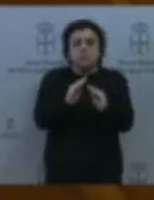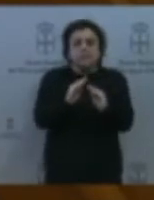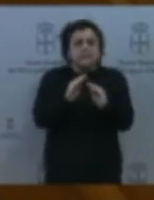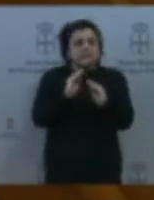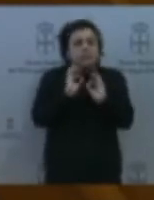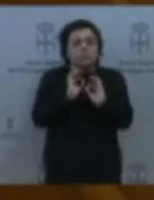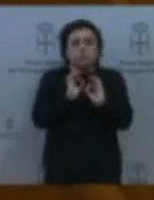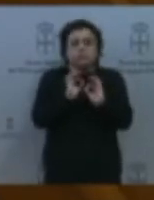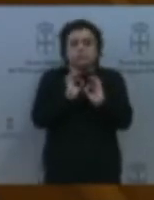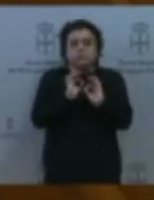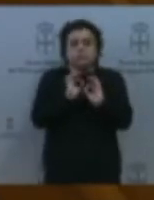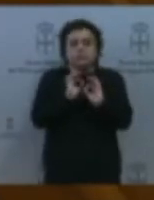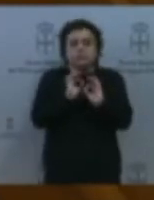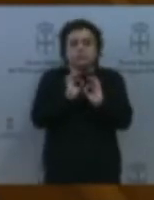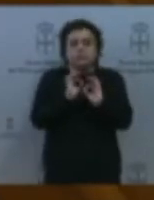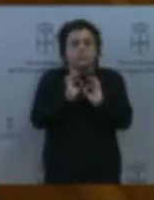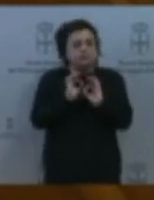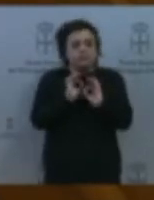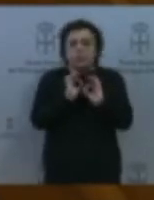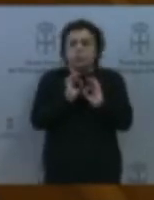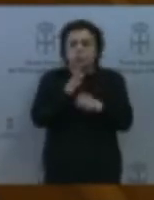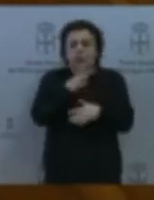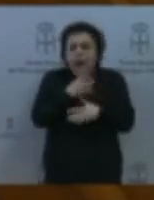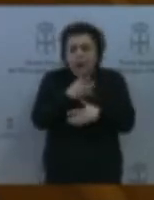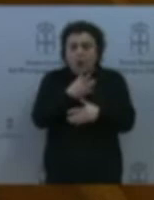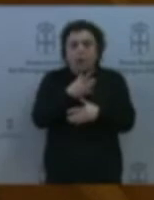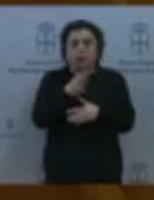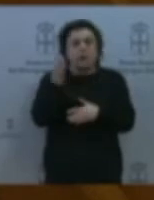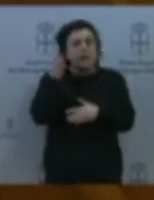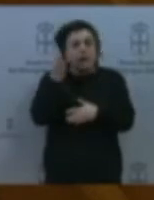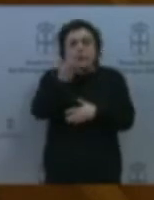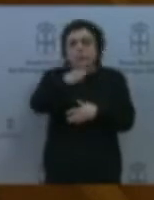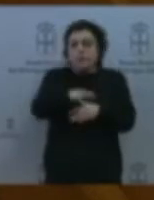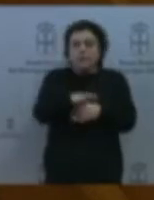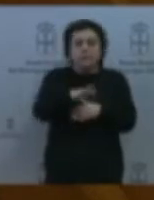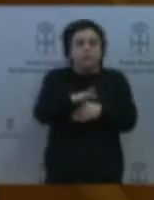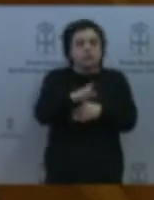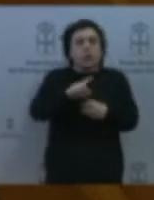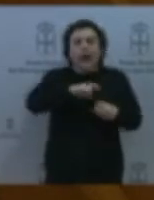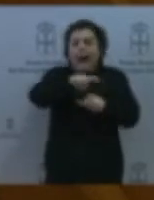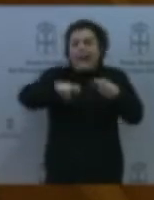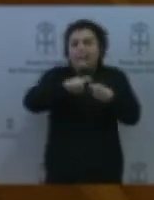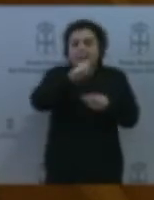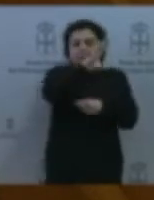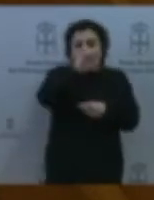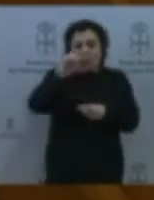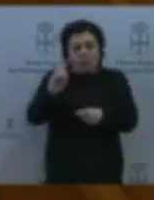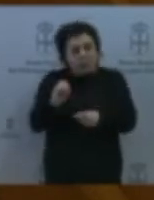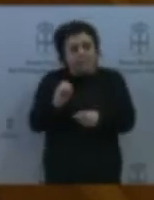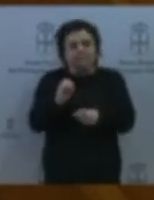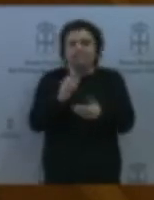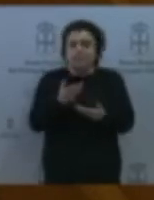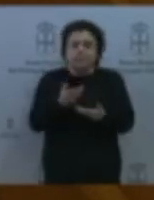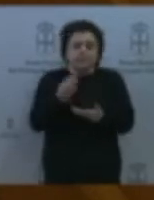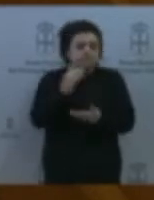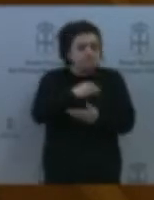cuando se cumple el 100 aniversario de la librería, así que permítame que exteriorice. Y aprovecho otra cosa, en relación a un debate que flota en el ambiente, y es